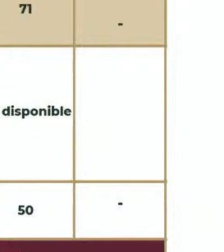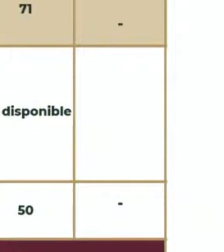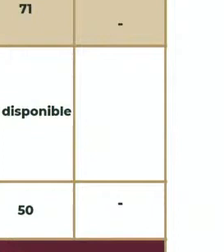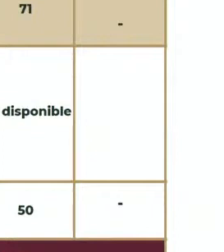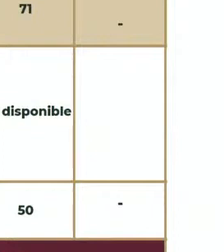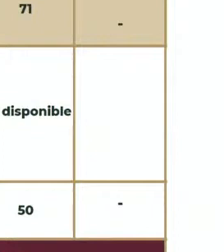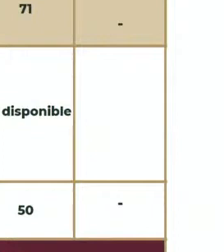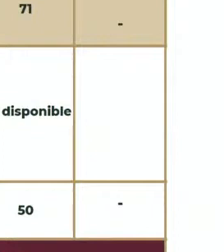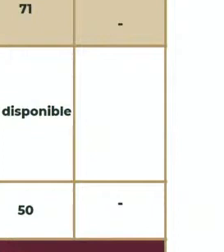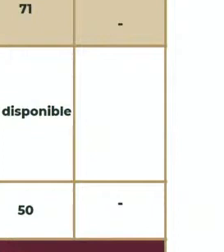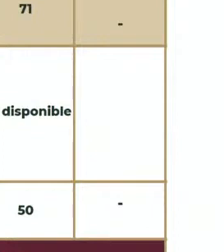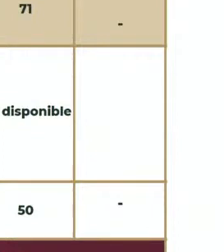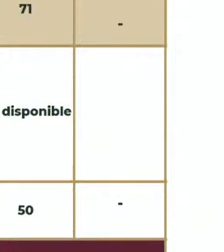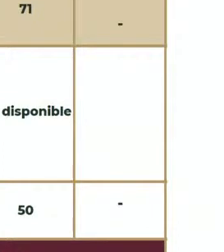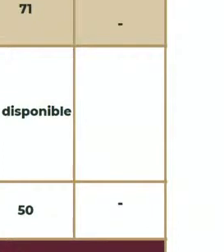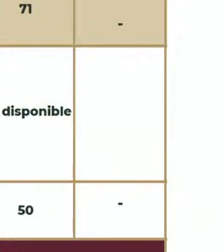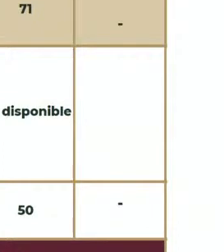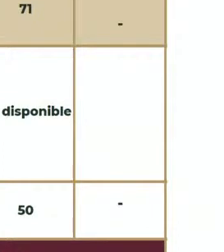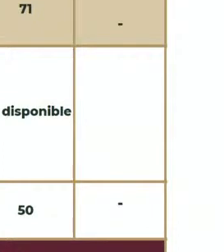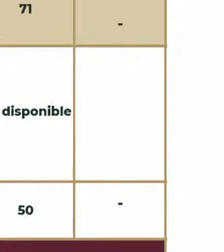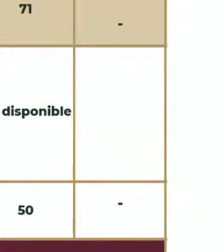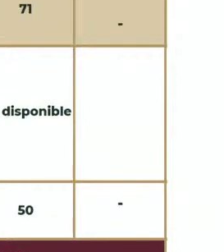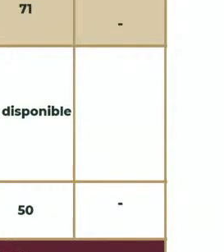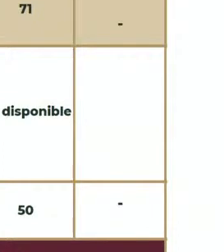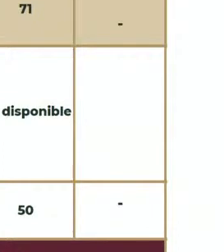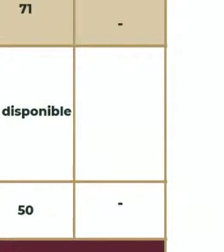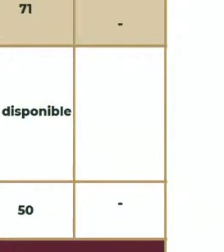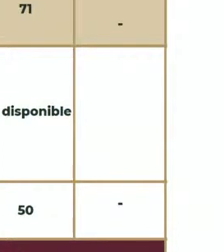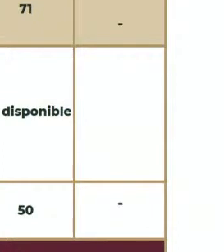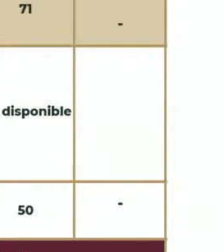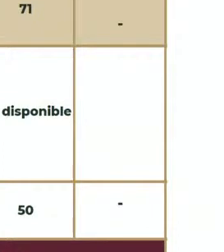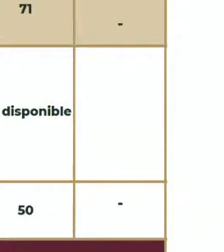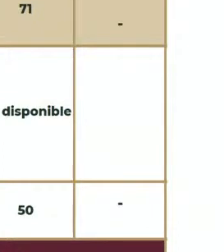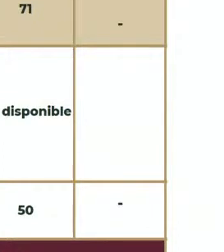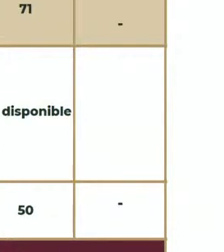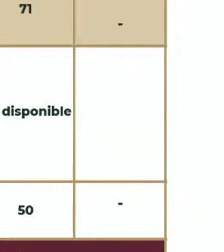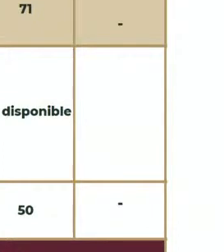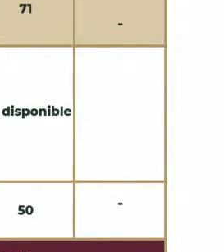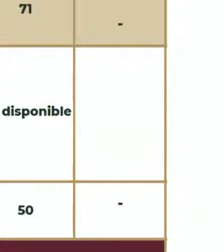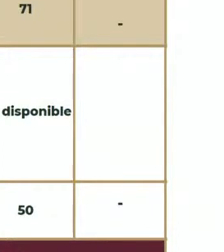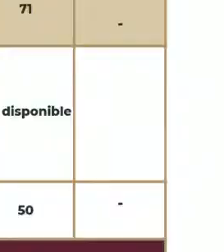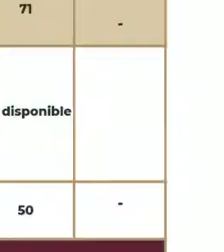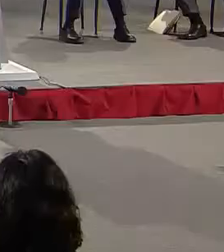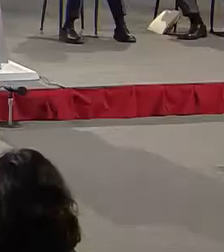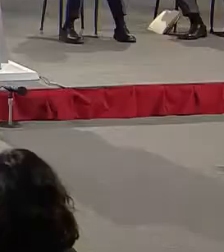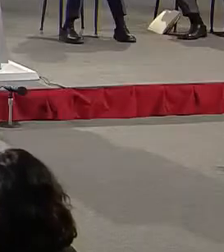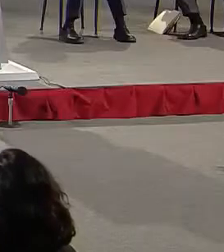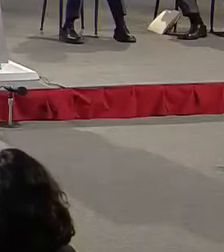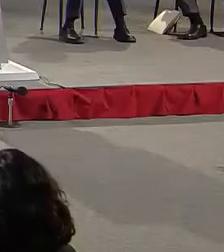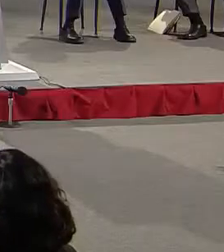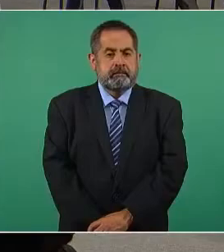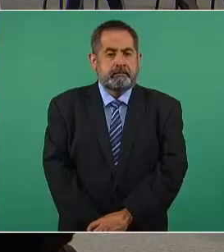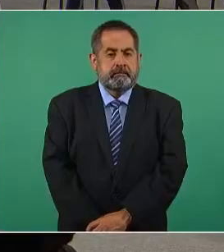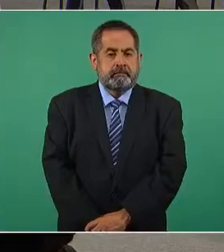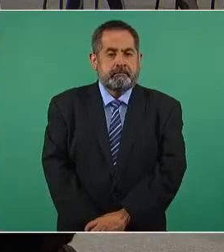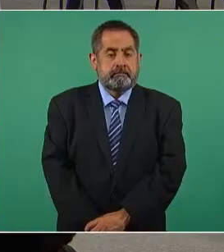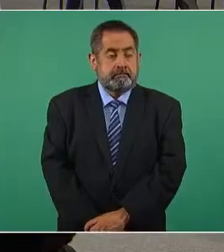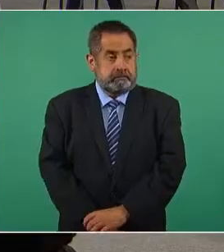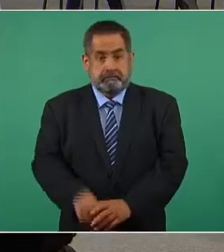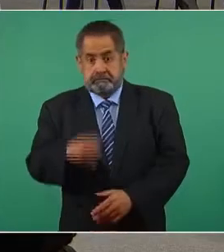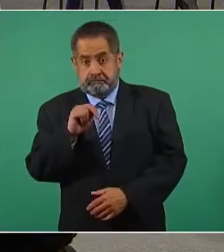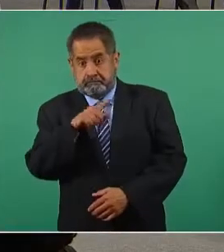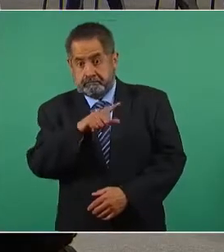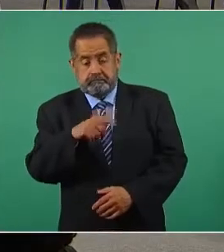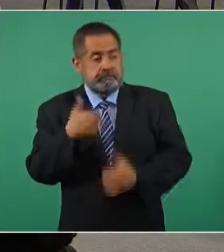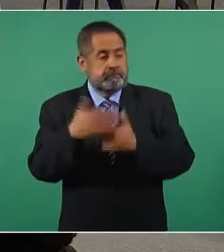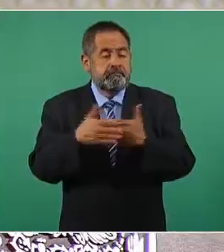y ellos comienzan el 16 de junio, si bien abren, están con lo que es la escuela dual, ellos van a reaperturar ya de